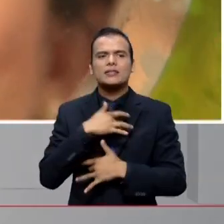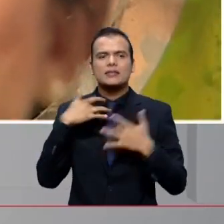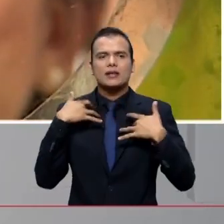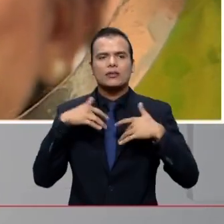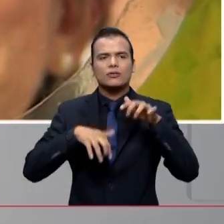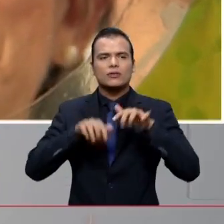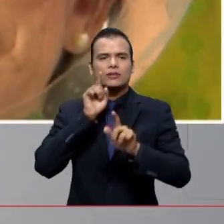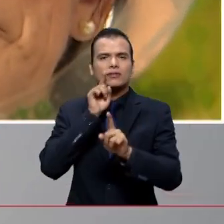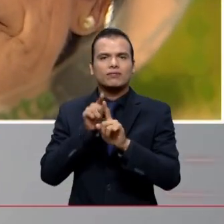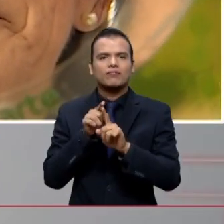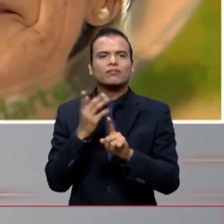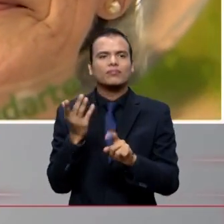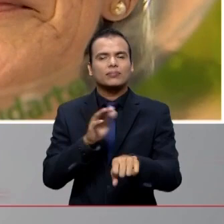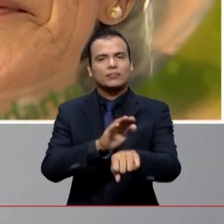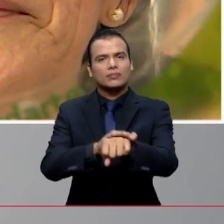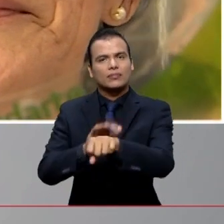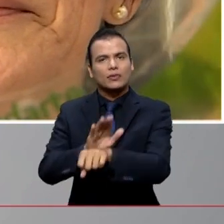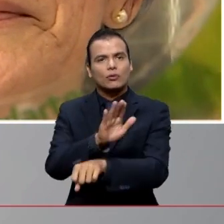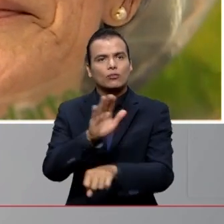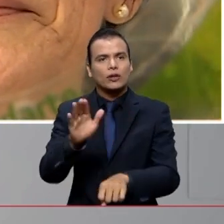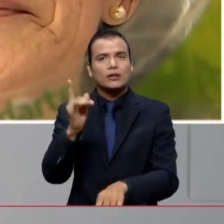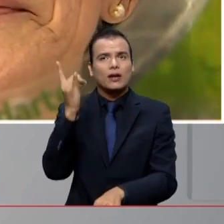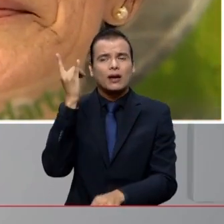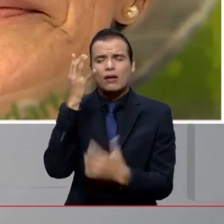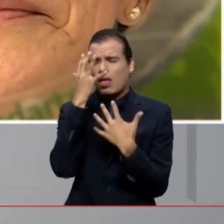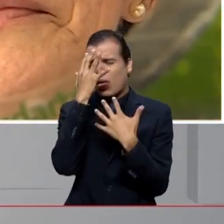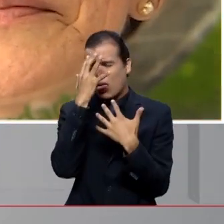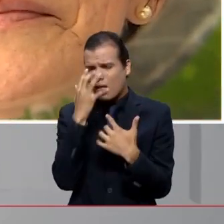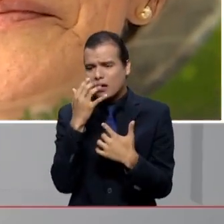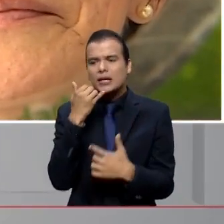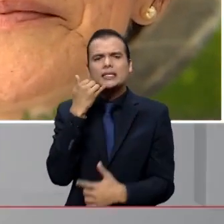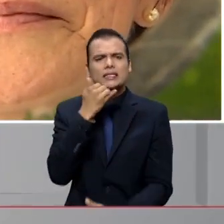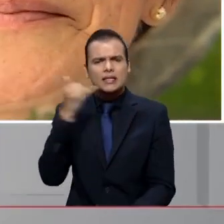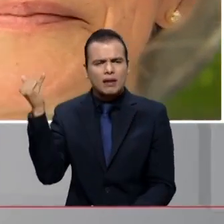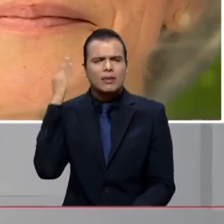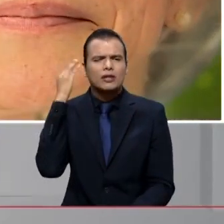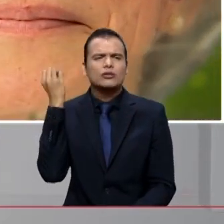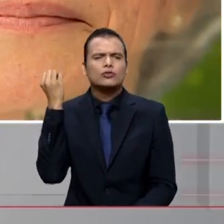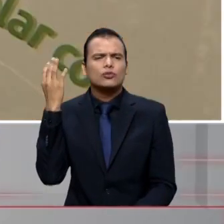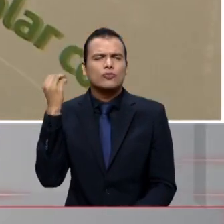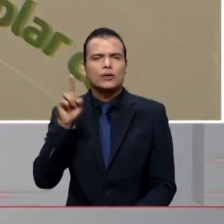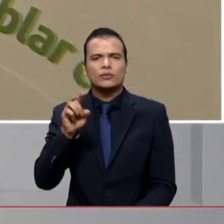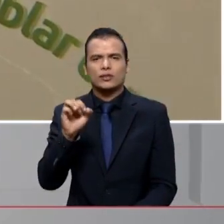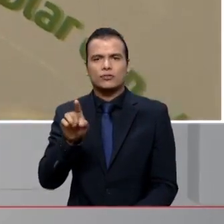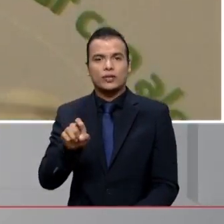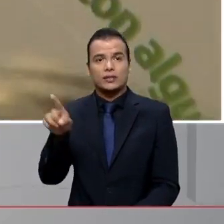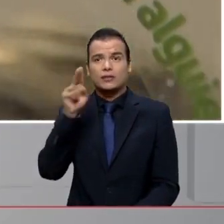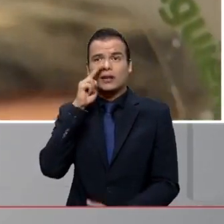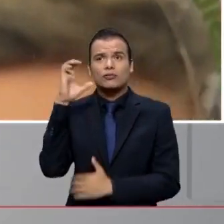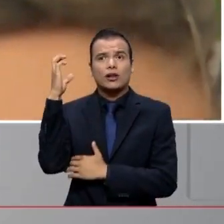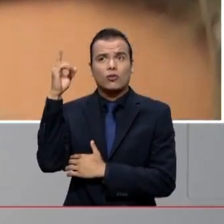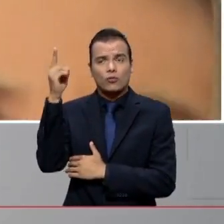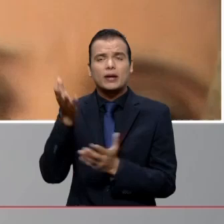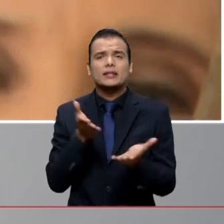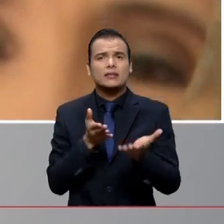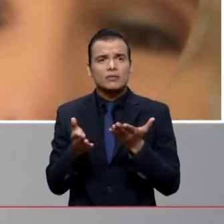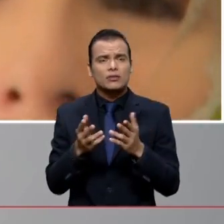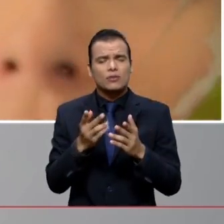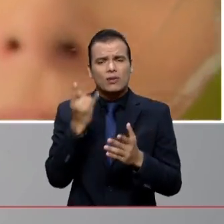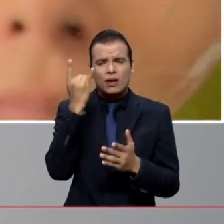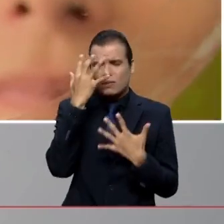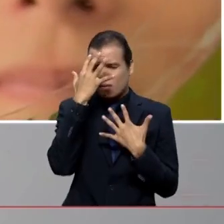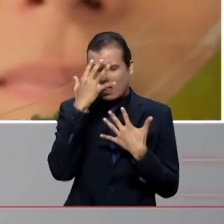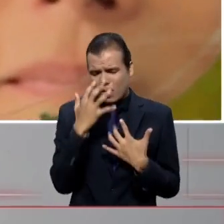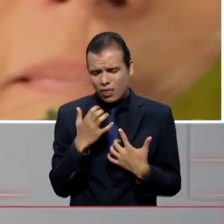para promover el uso de la línea 106. Se trata, Gigi, de un canal de escucha nacional al que las personas pueden llamar